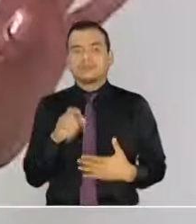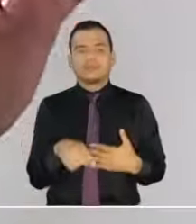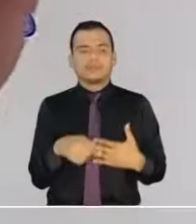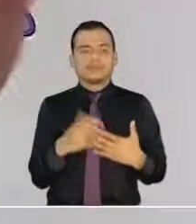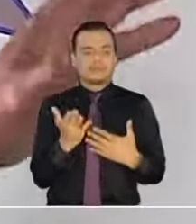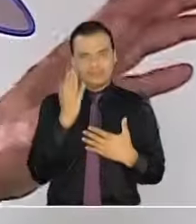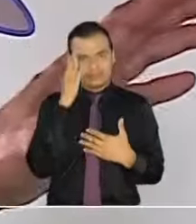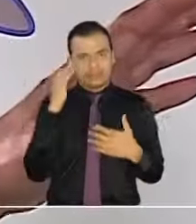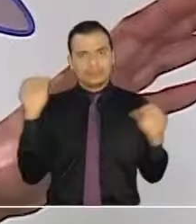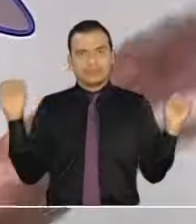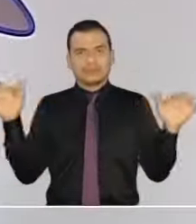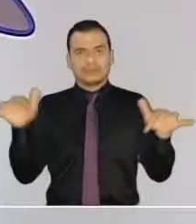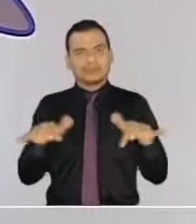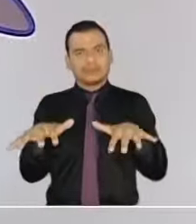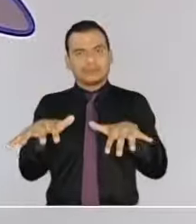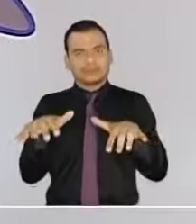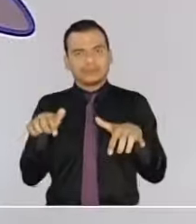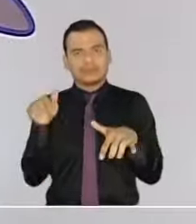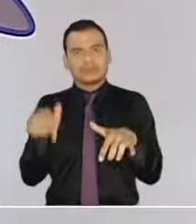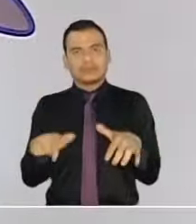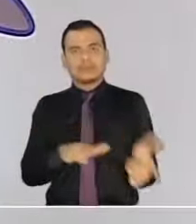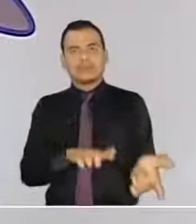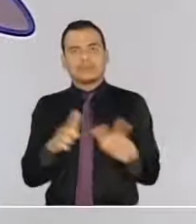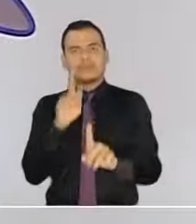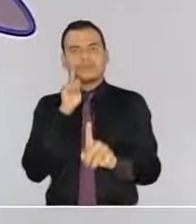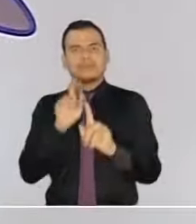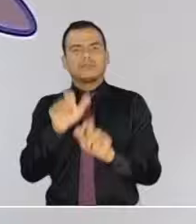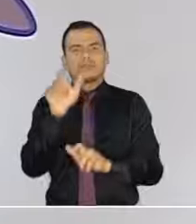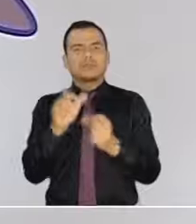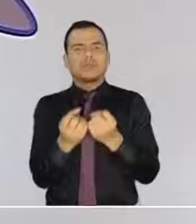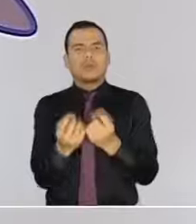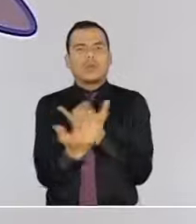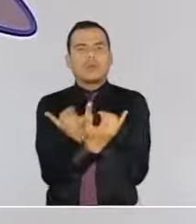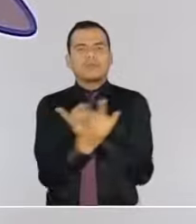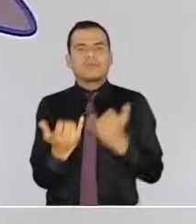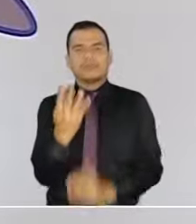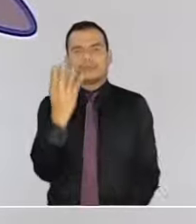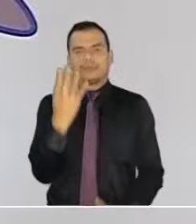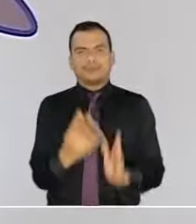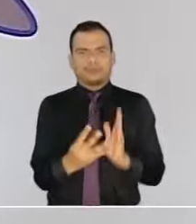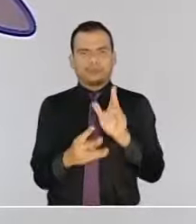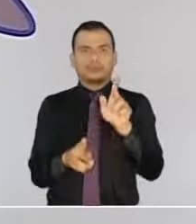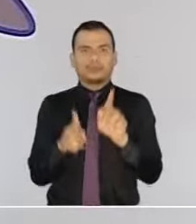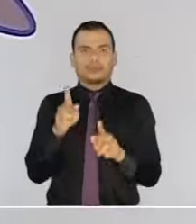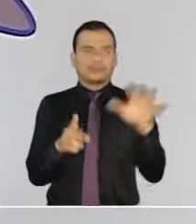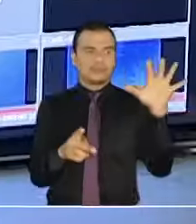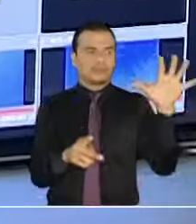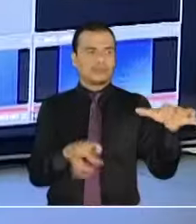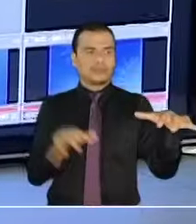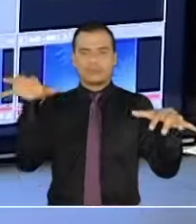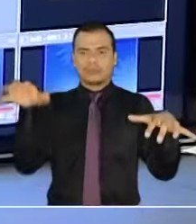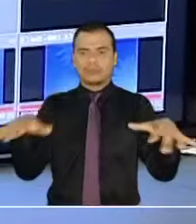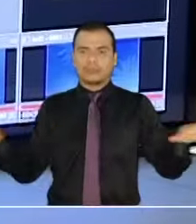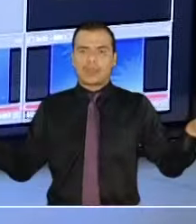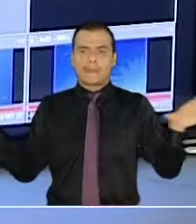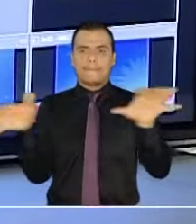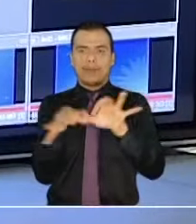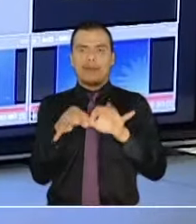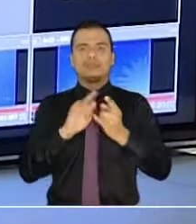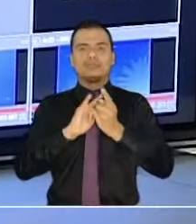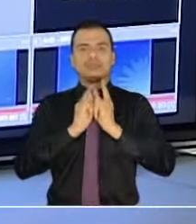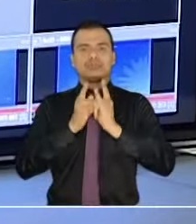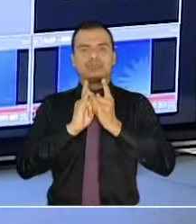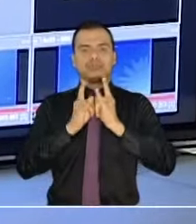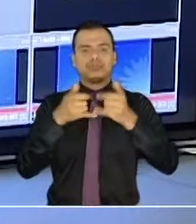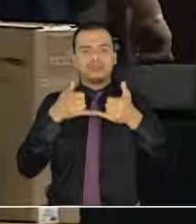entonces había que unir dos lugares y eso lo hicimos a través de fibra óptica, que es de última tecnología